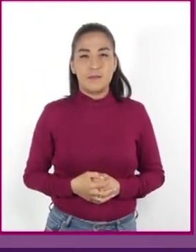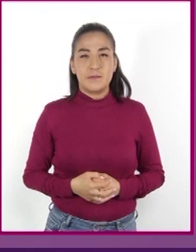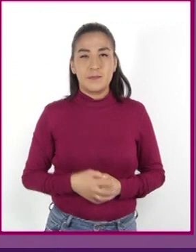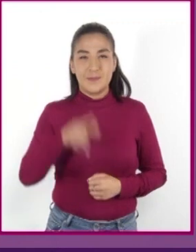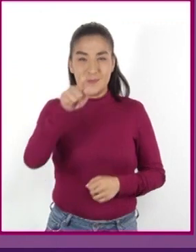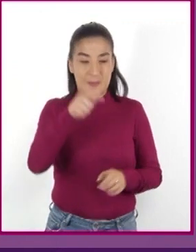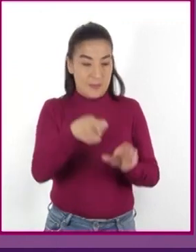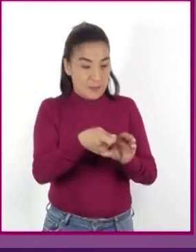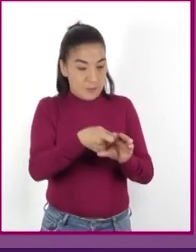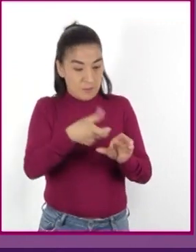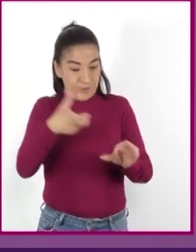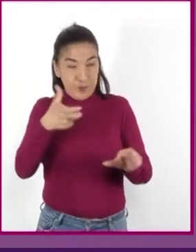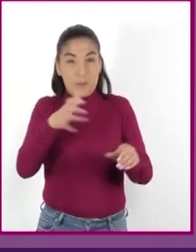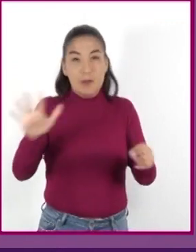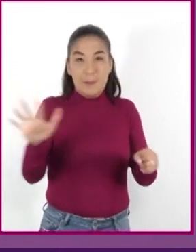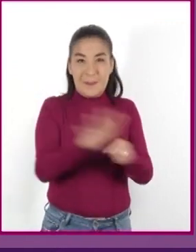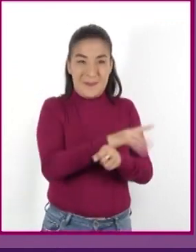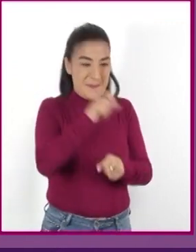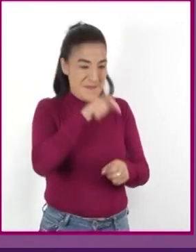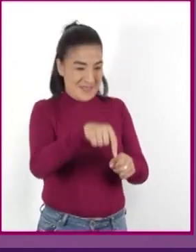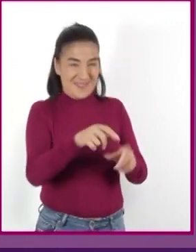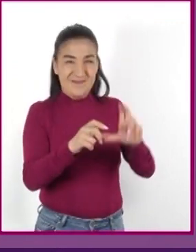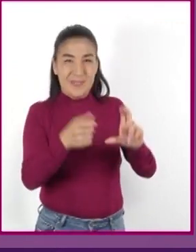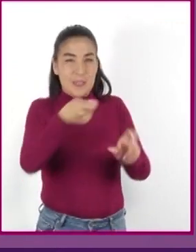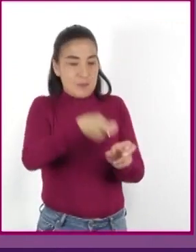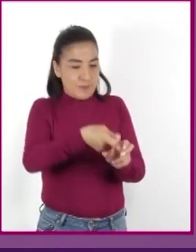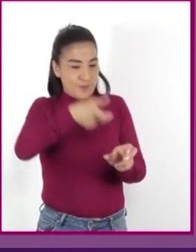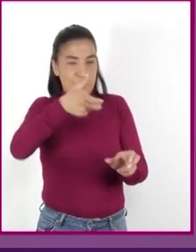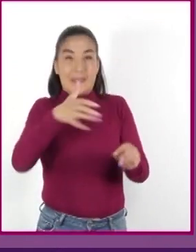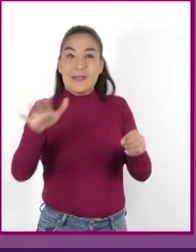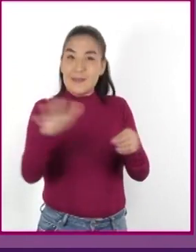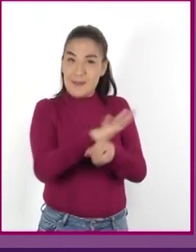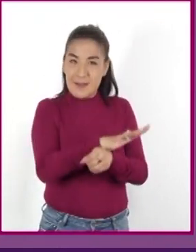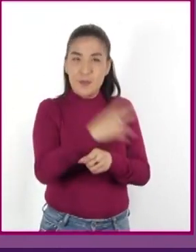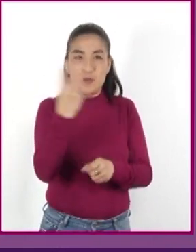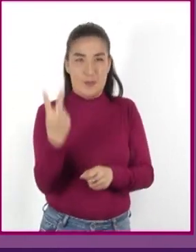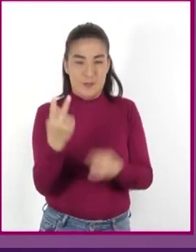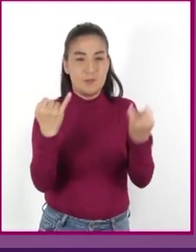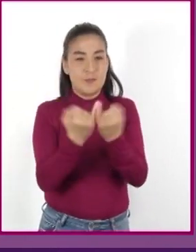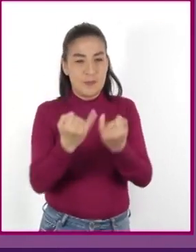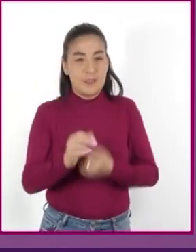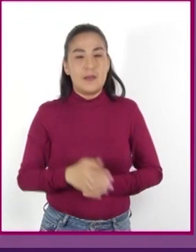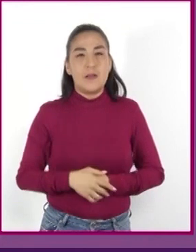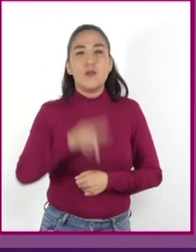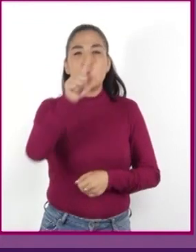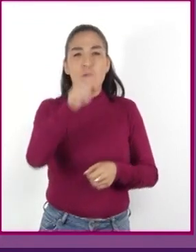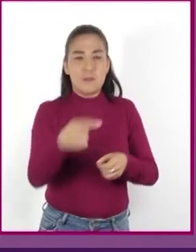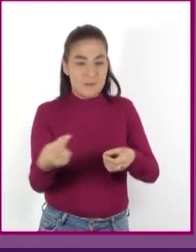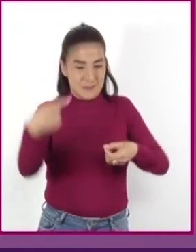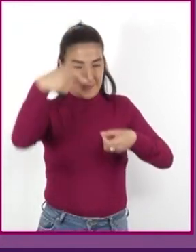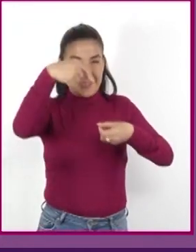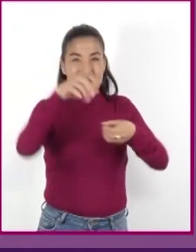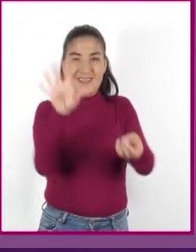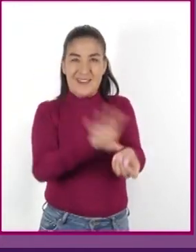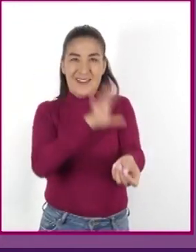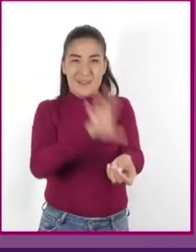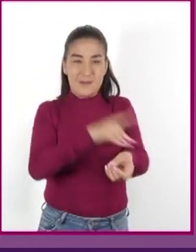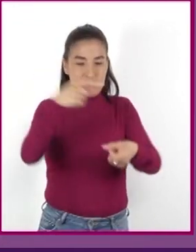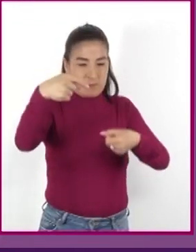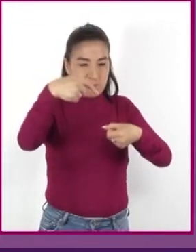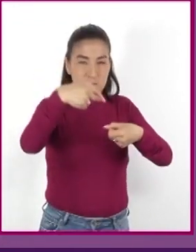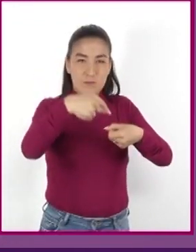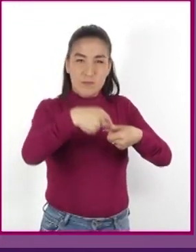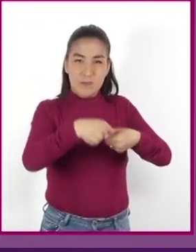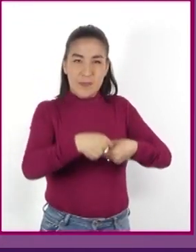Llenamos las jeringas con la disolución acuosa. Se introducen los extremos de los cables en cada una de